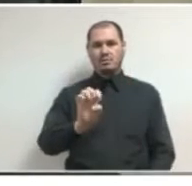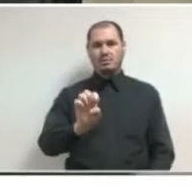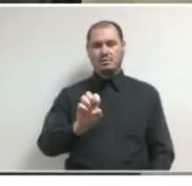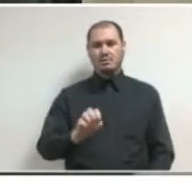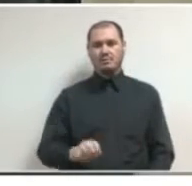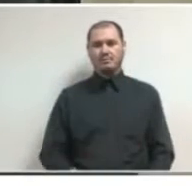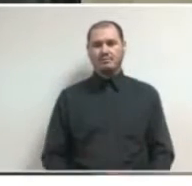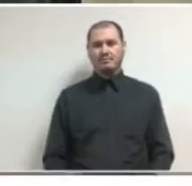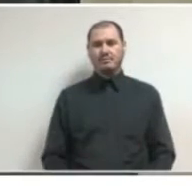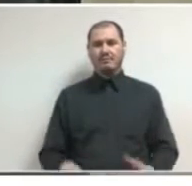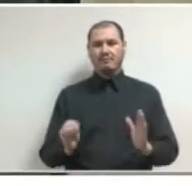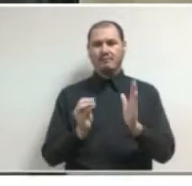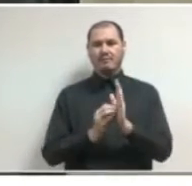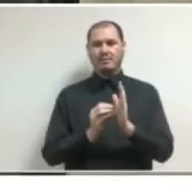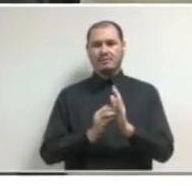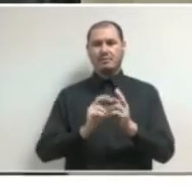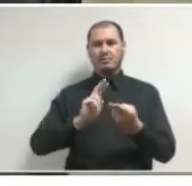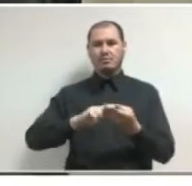Guajinape, o.